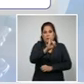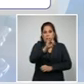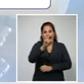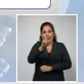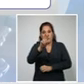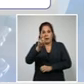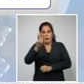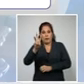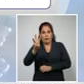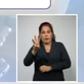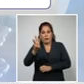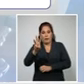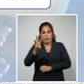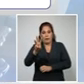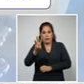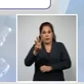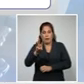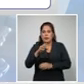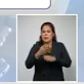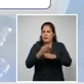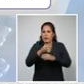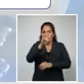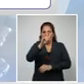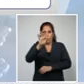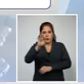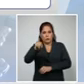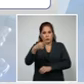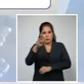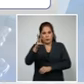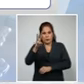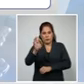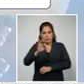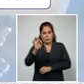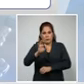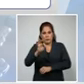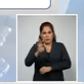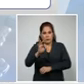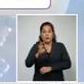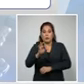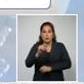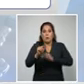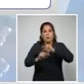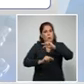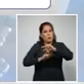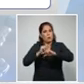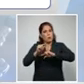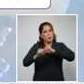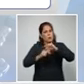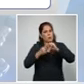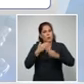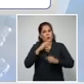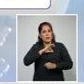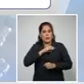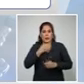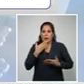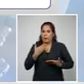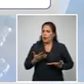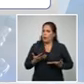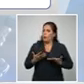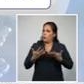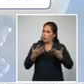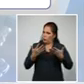4.723, estamos hablando del 98,3%, pues tienen una evolución clínica estable.